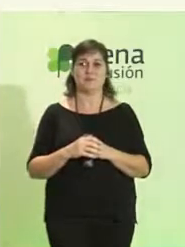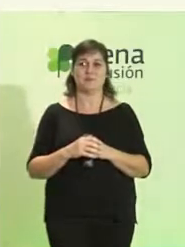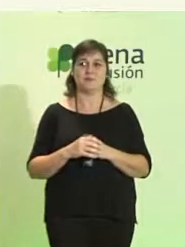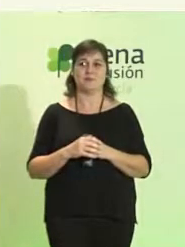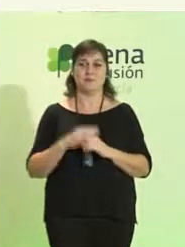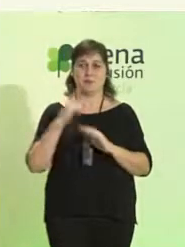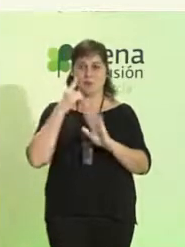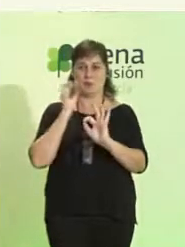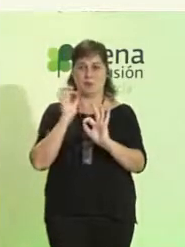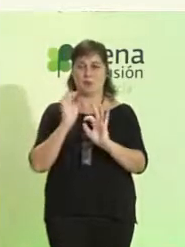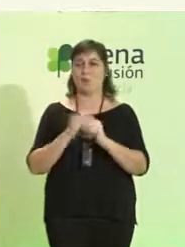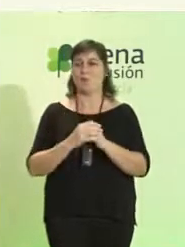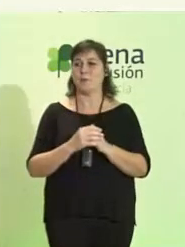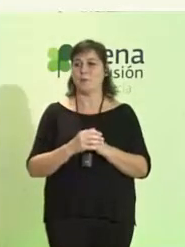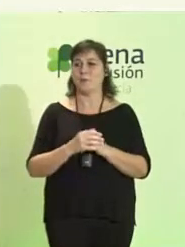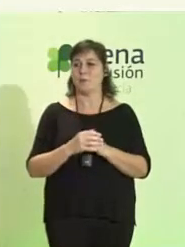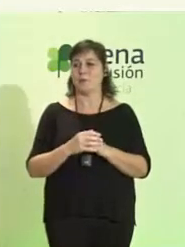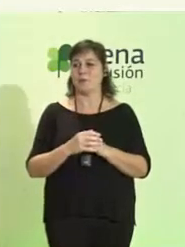Un momentito.